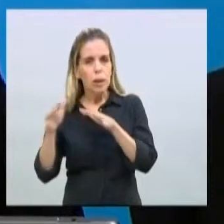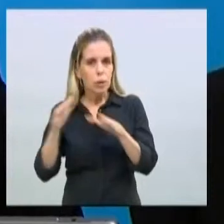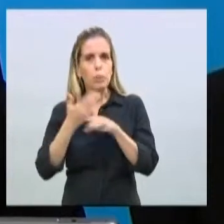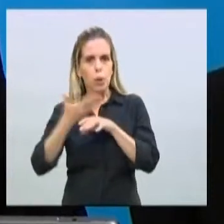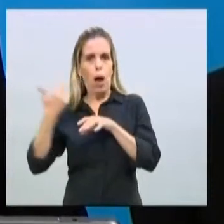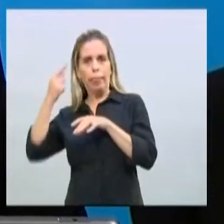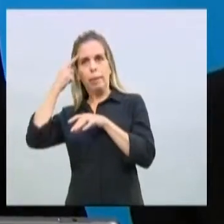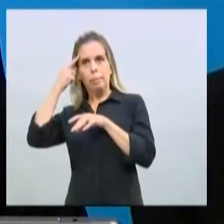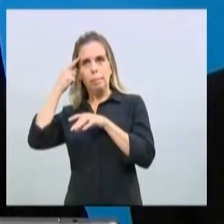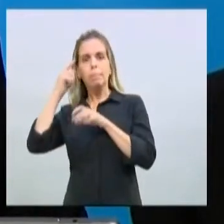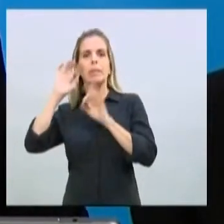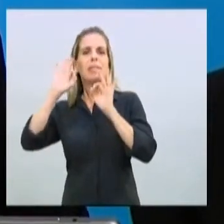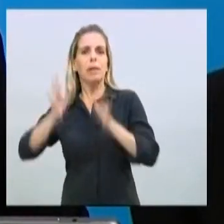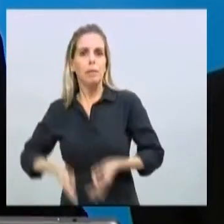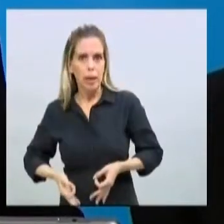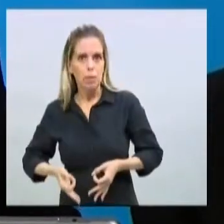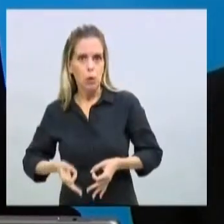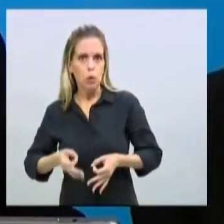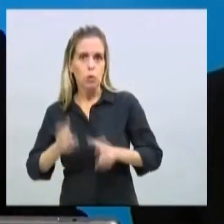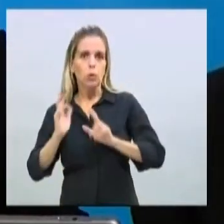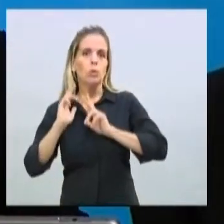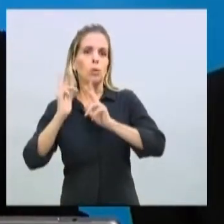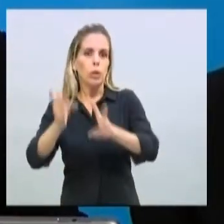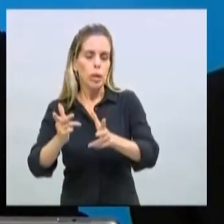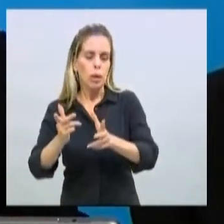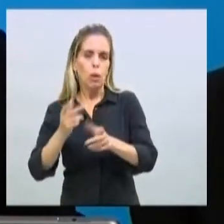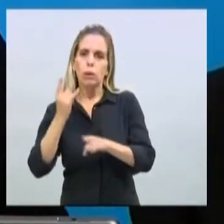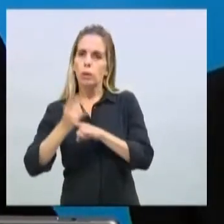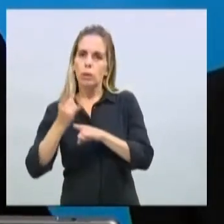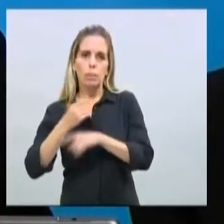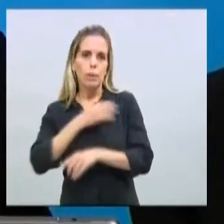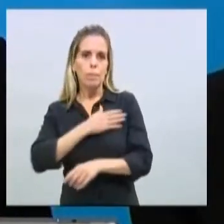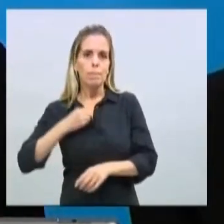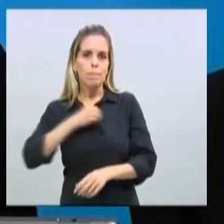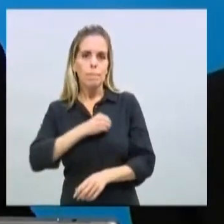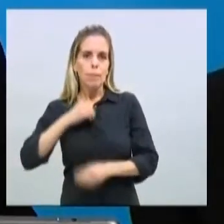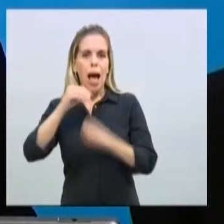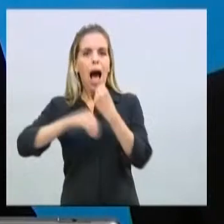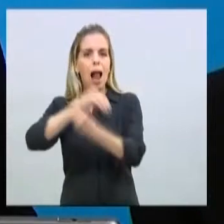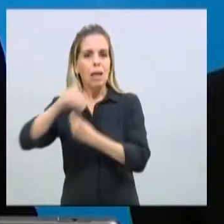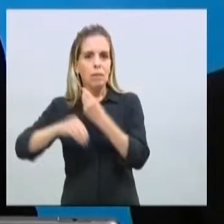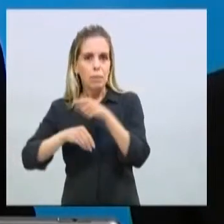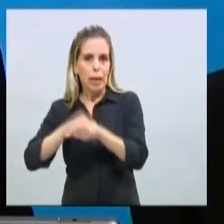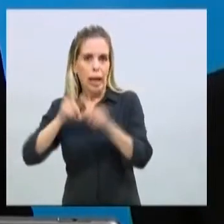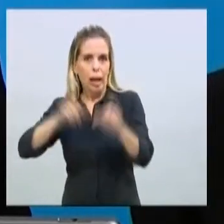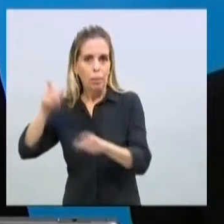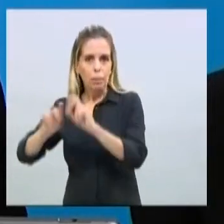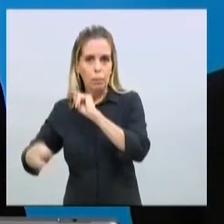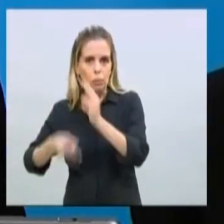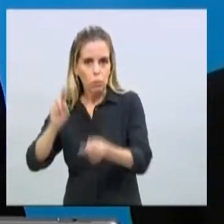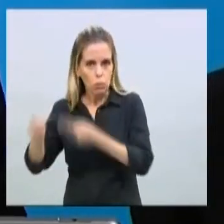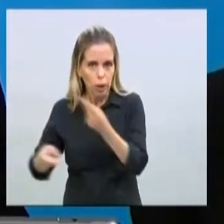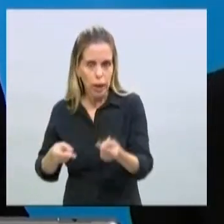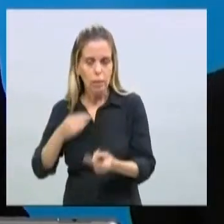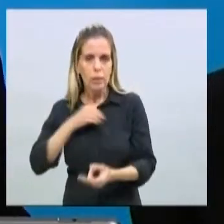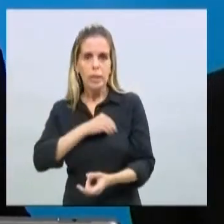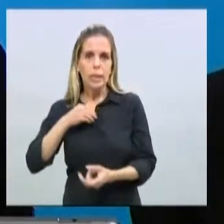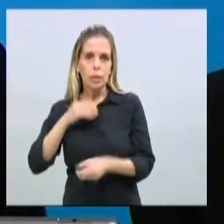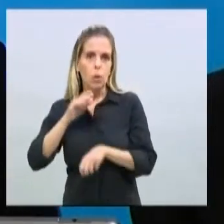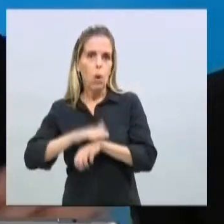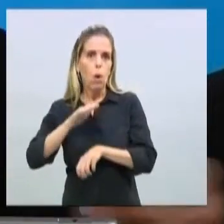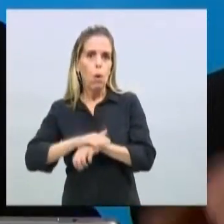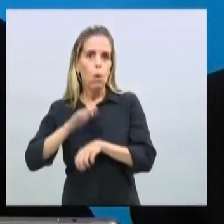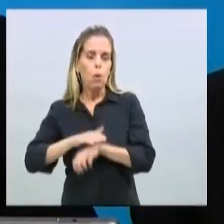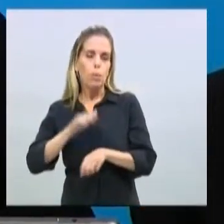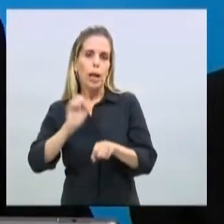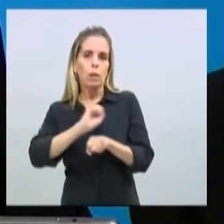siempre digo, a la familia de los deudos, de quienes han perdido la vida por esta infausta epidemia o